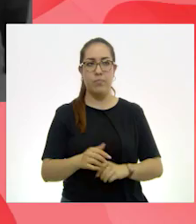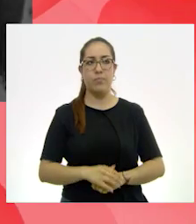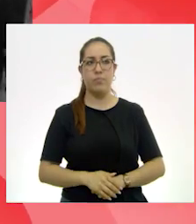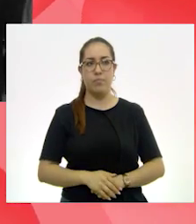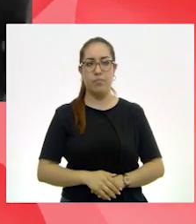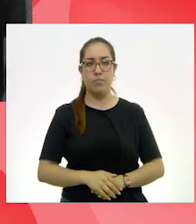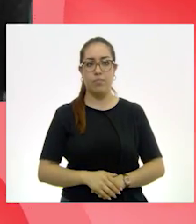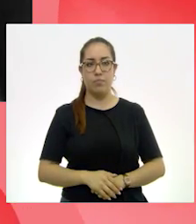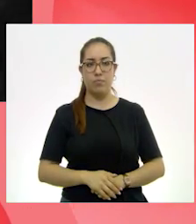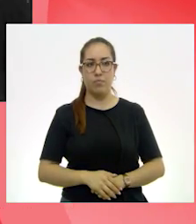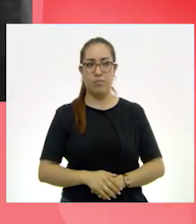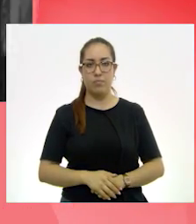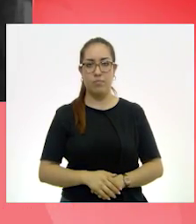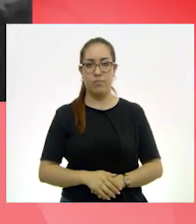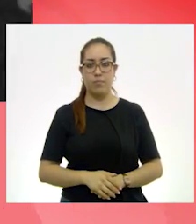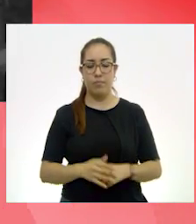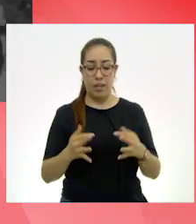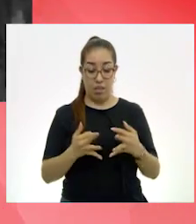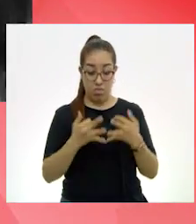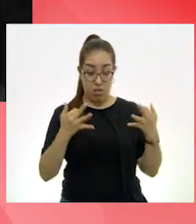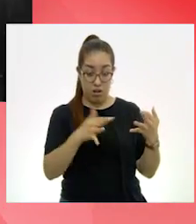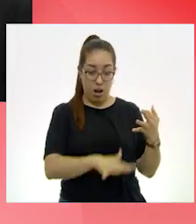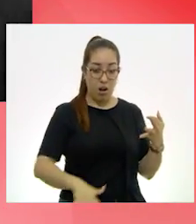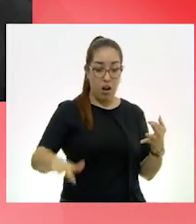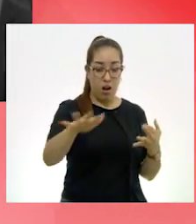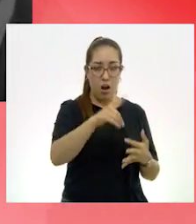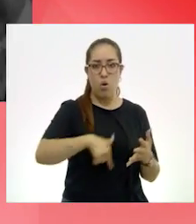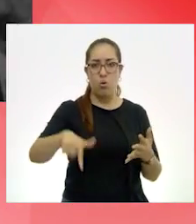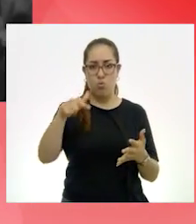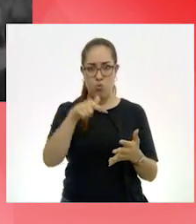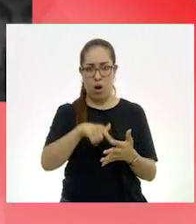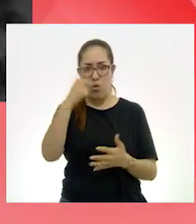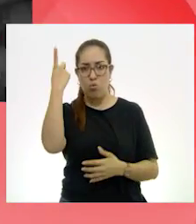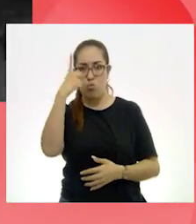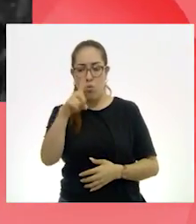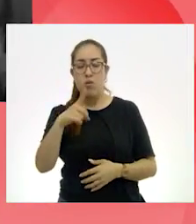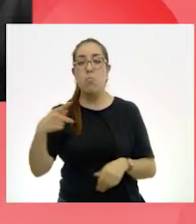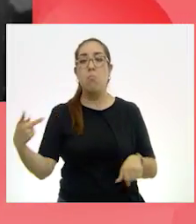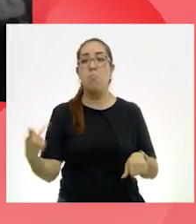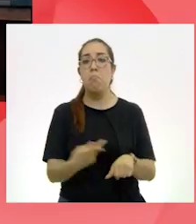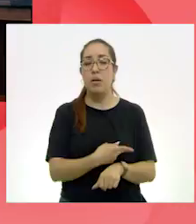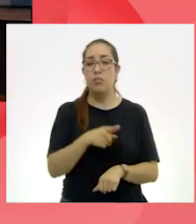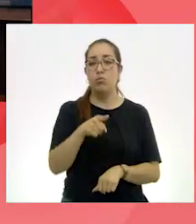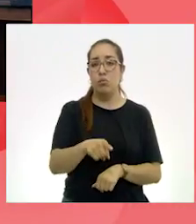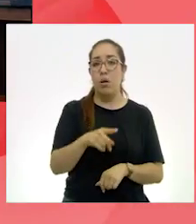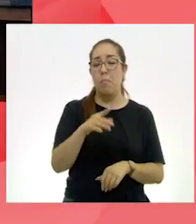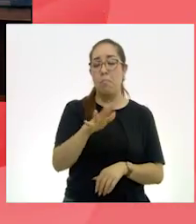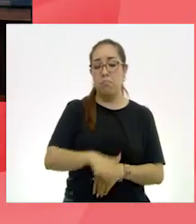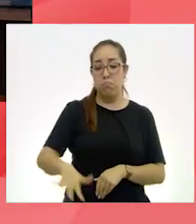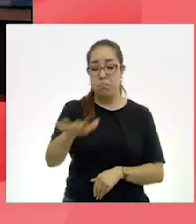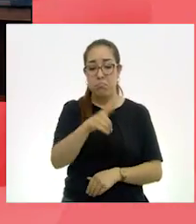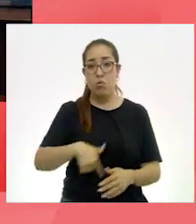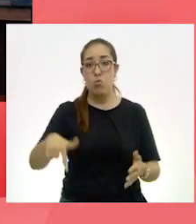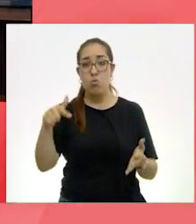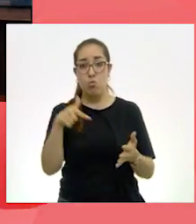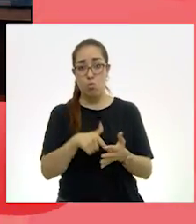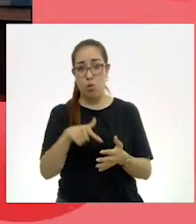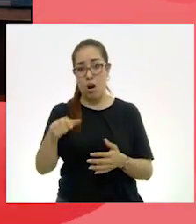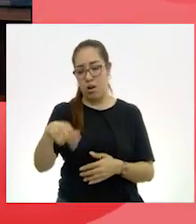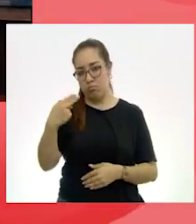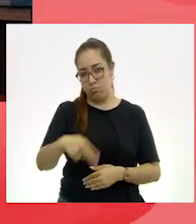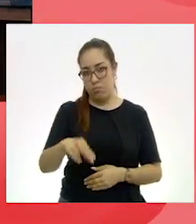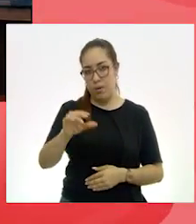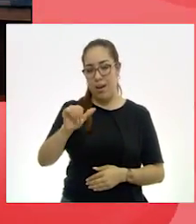la acaparación de tierras de los hacendados que desaparecieron, el barrio de Olaque, de la comunidad de San Miguel